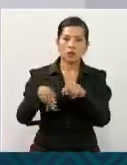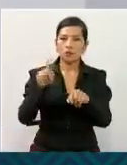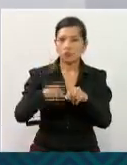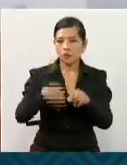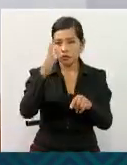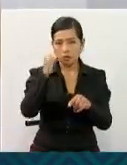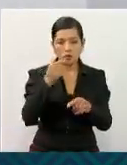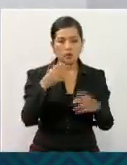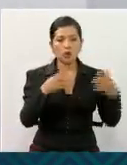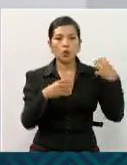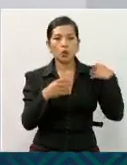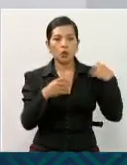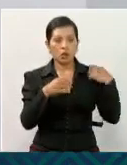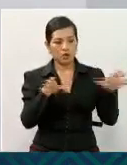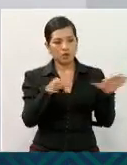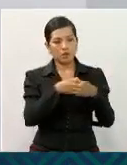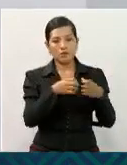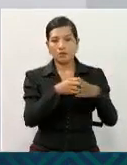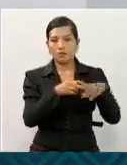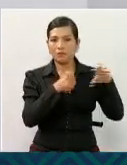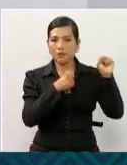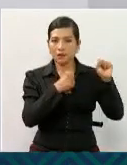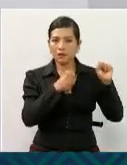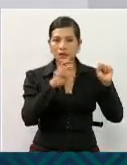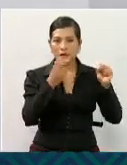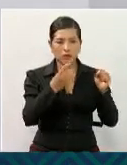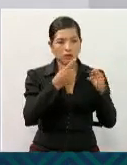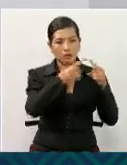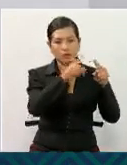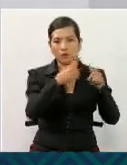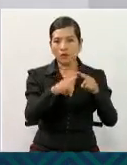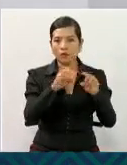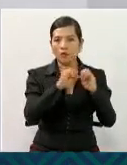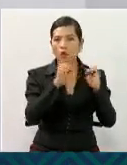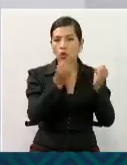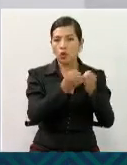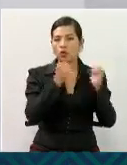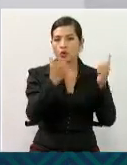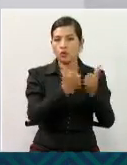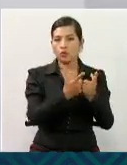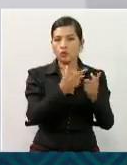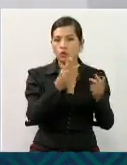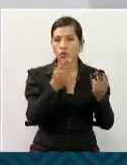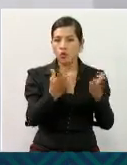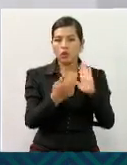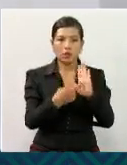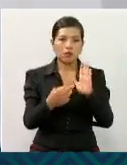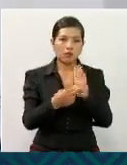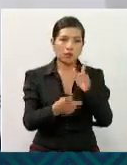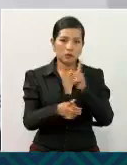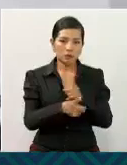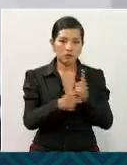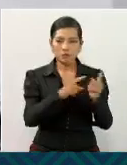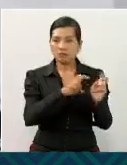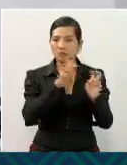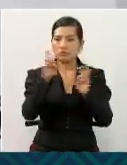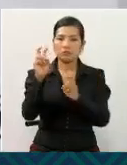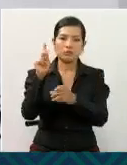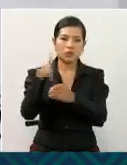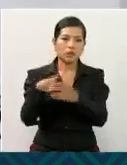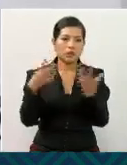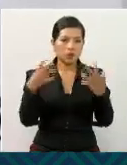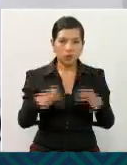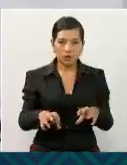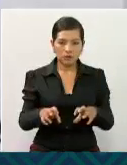que son las dueñas de nuestro instrumento político, no están representadas como deberían, ¿no? Como siempre ha sido